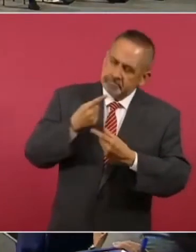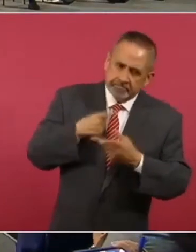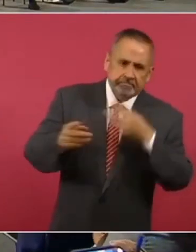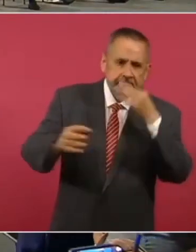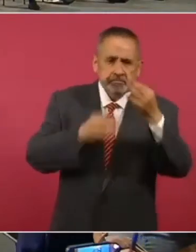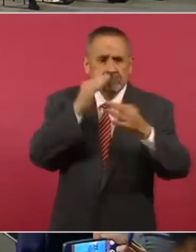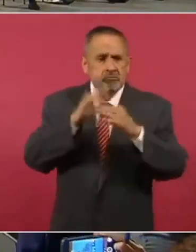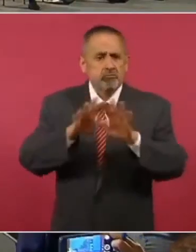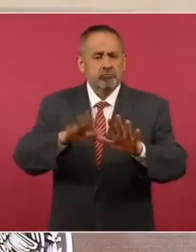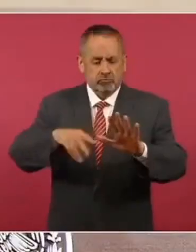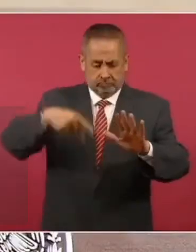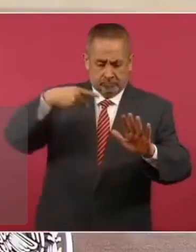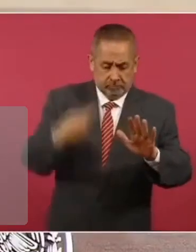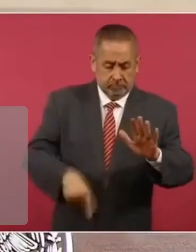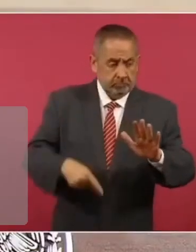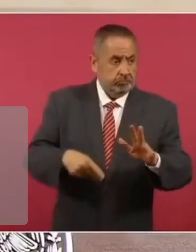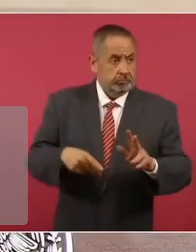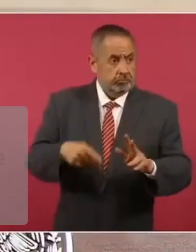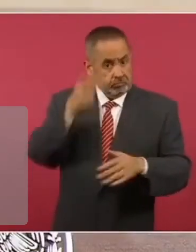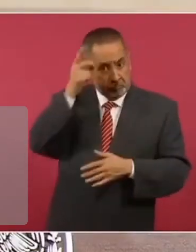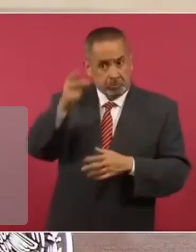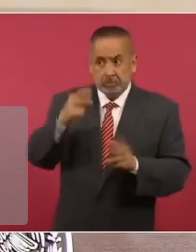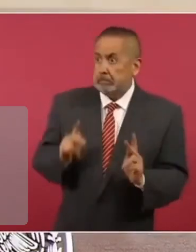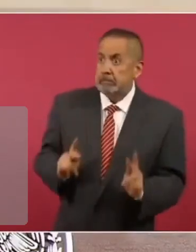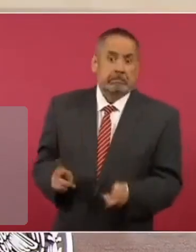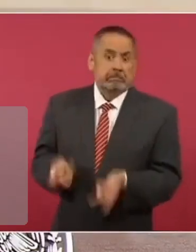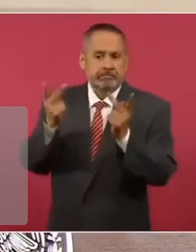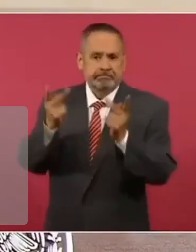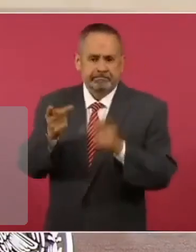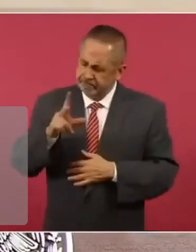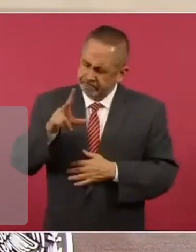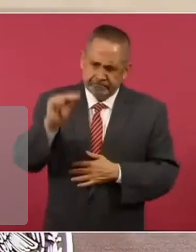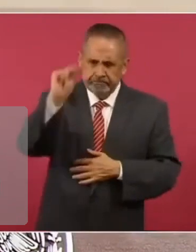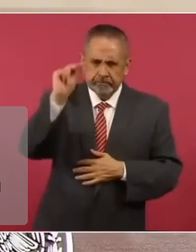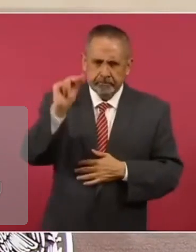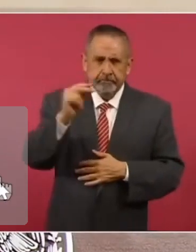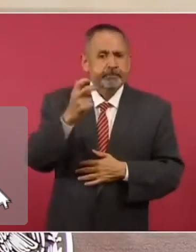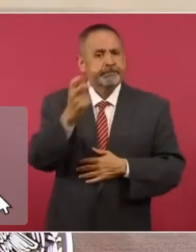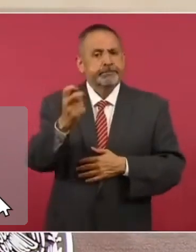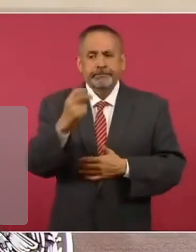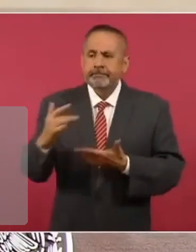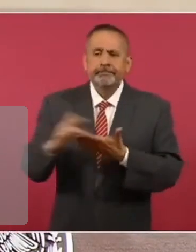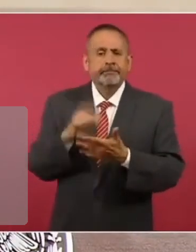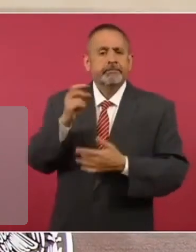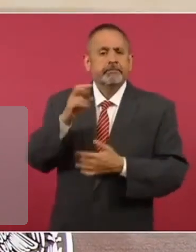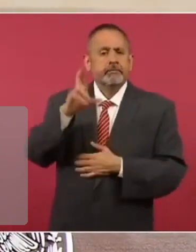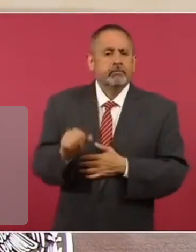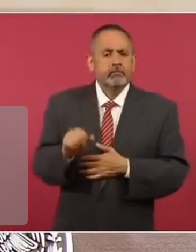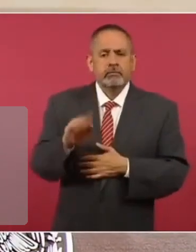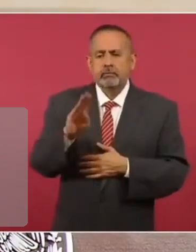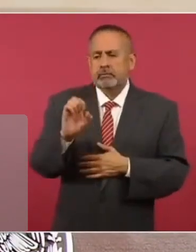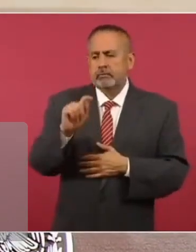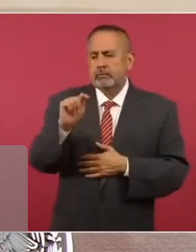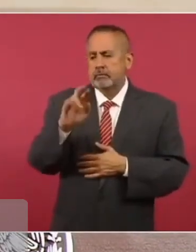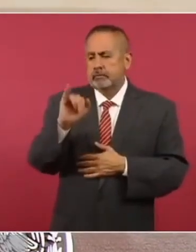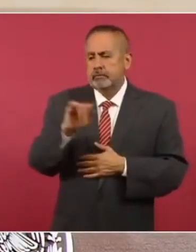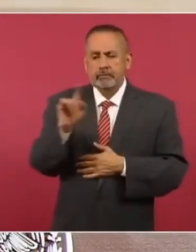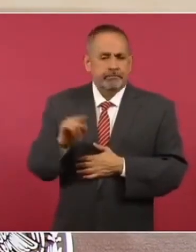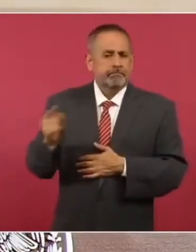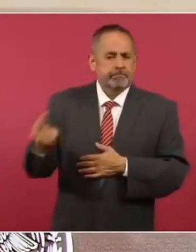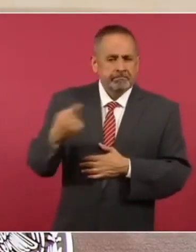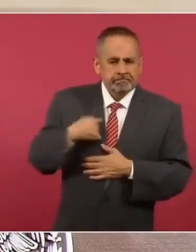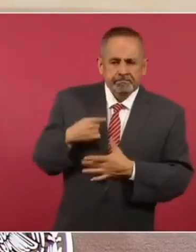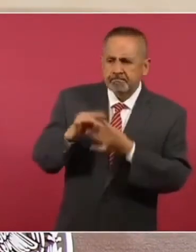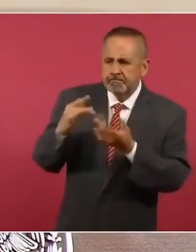Mi Patrimonio No Se Vende. Tenemos el extraordinario apoyo permanente de la doctora Beatriz Gutiérrez Müller, que nos ha ayudado a dar un eco